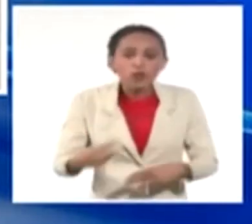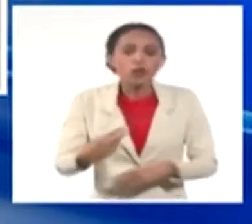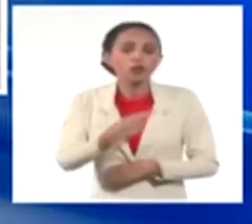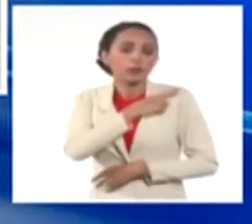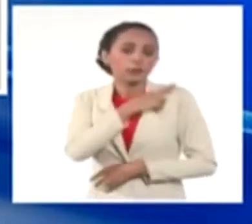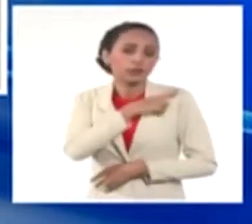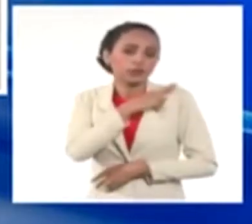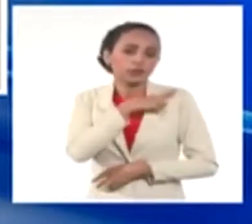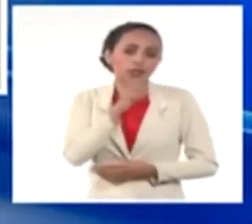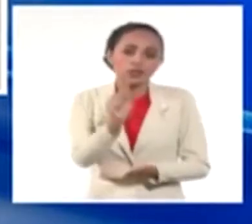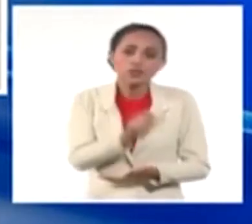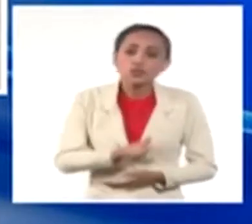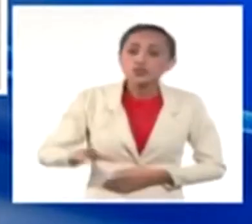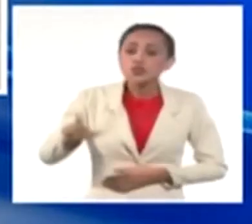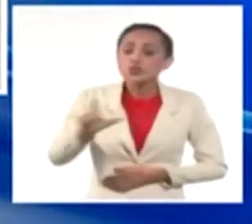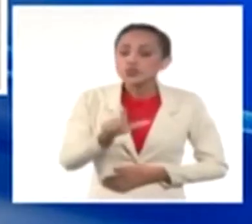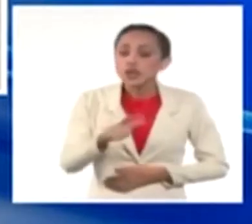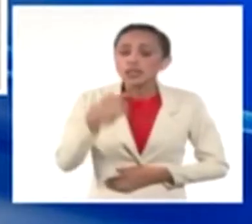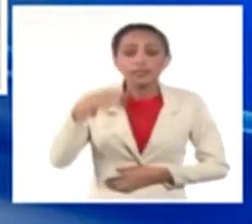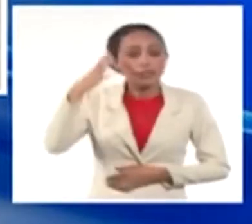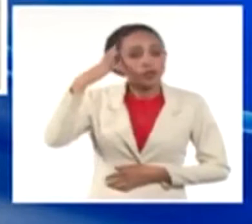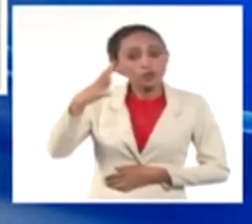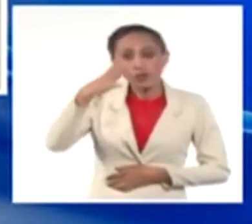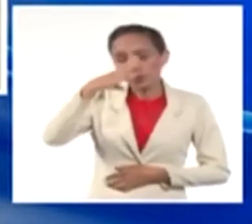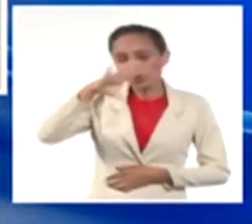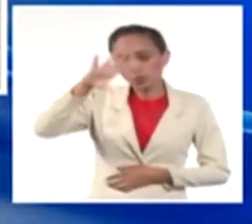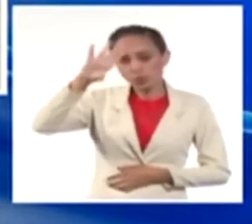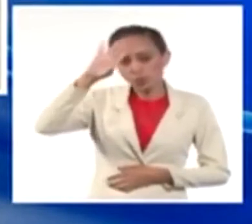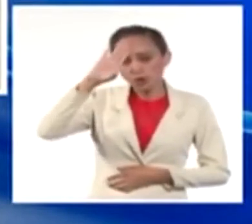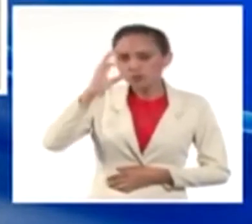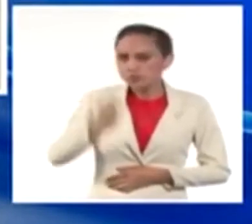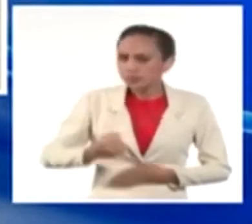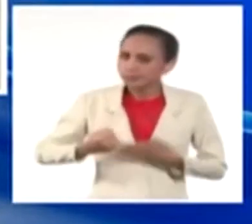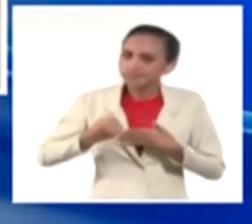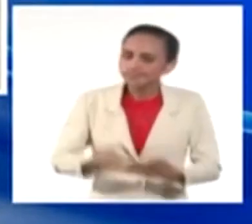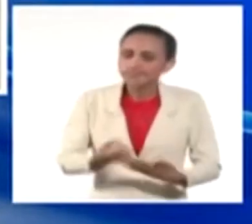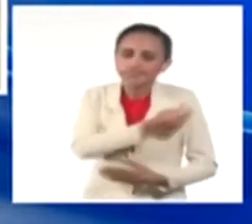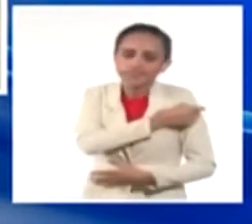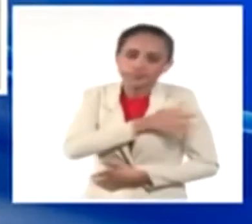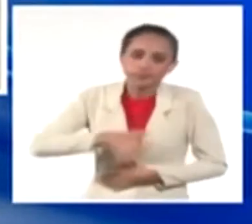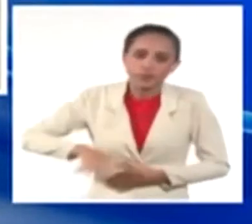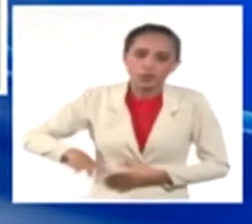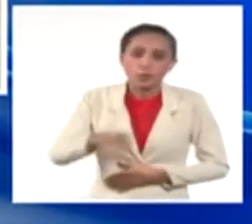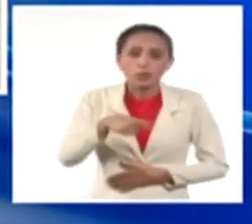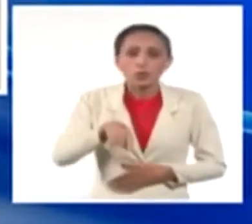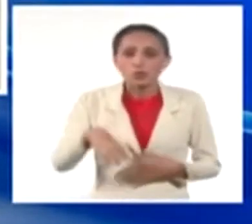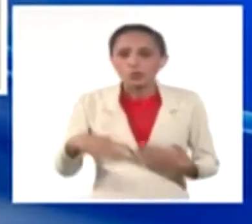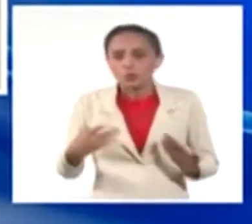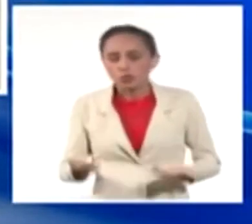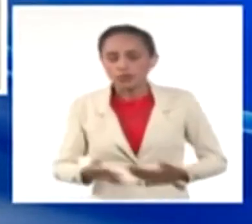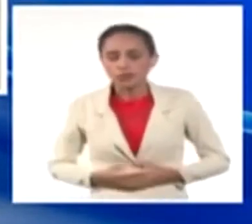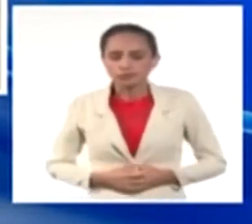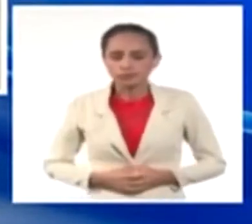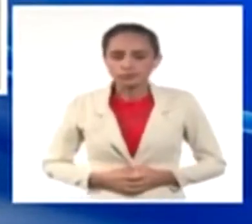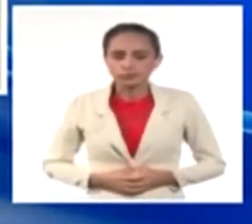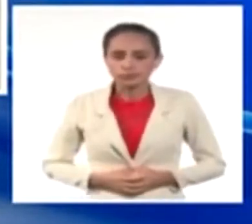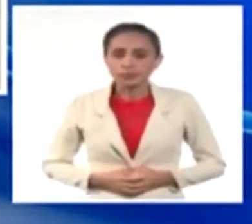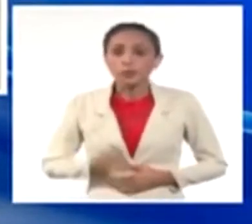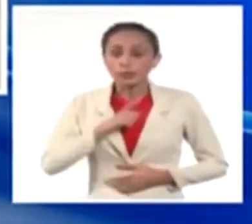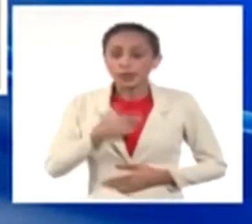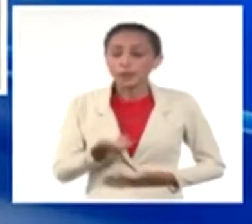responsabilidad social del gobierno cubano con su pueblo, entre los que se encuentran las tarifas